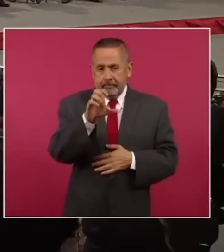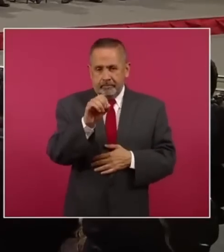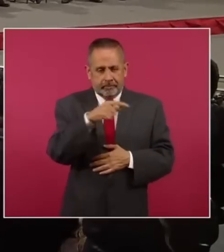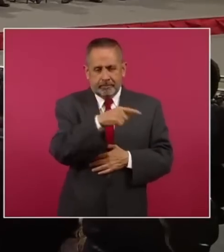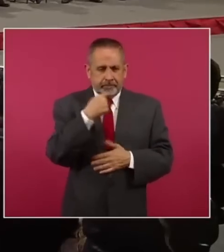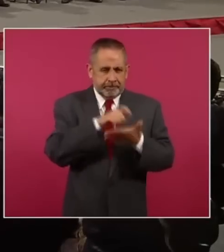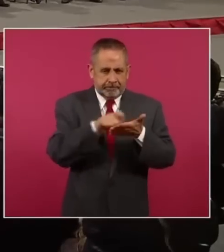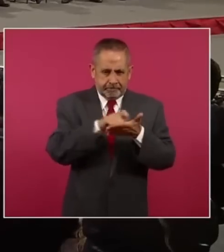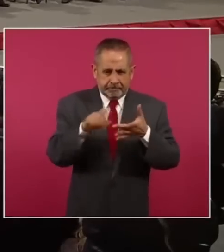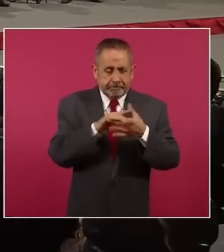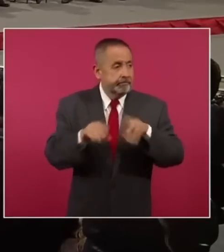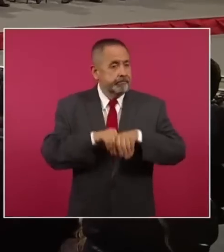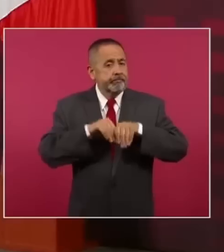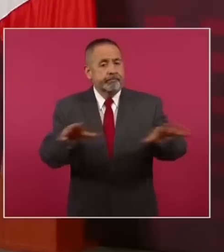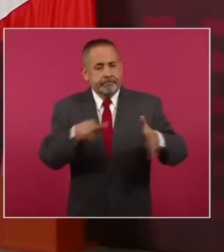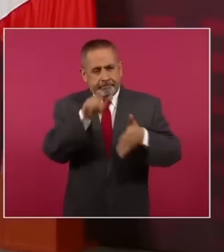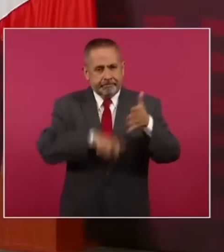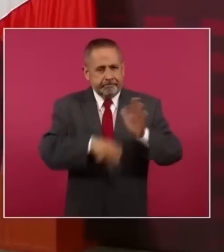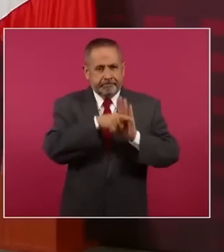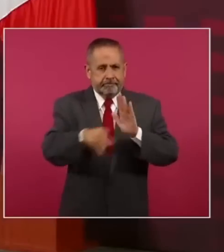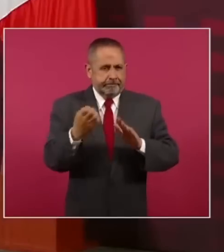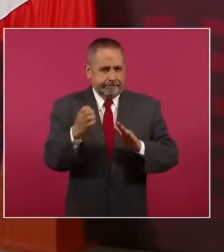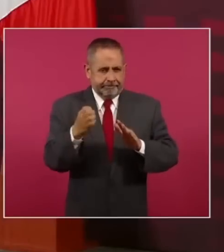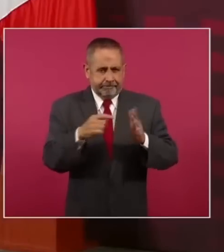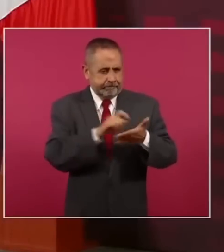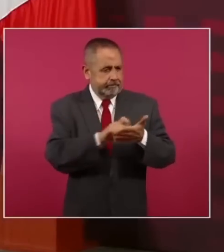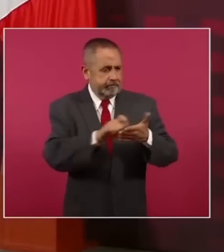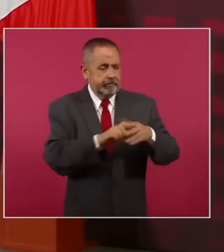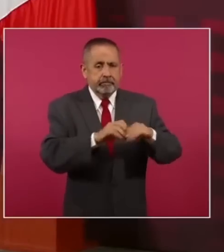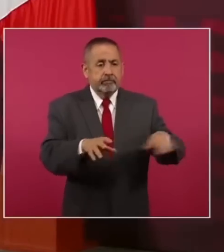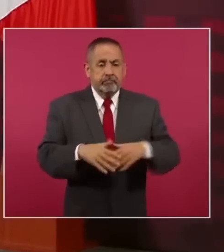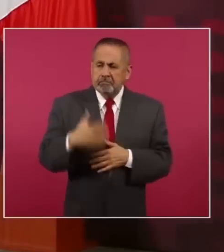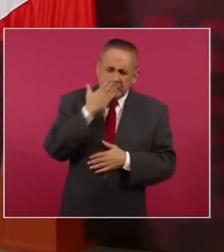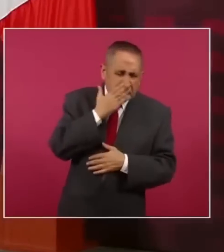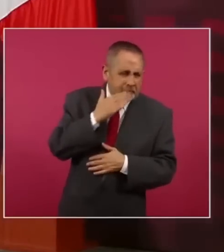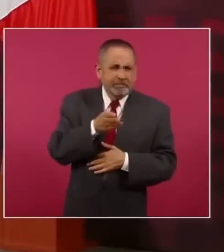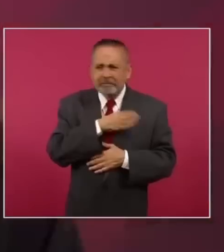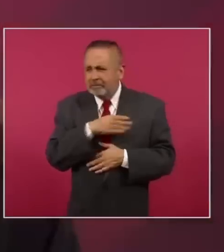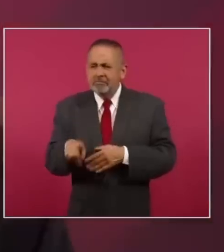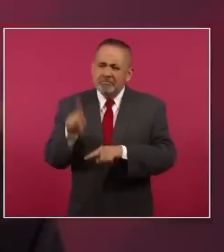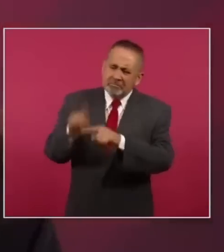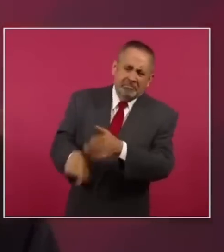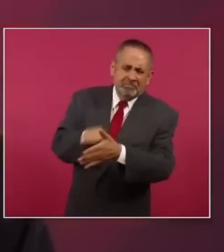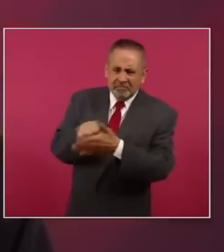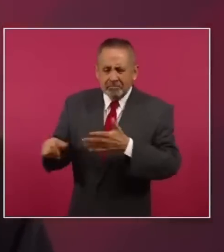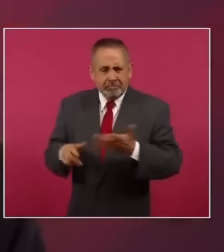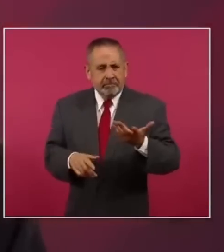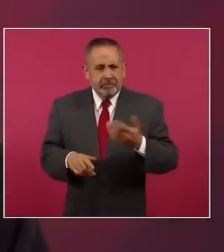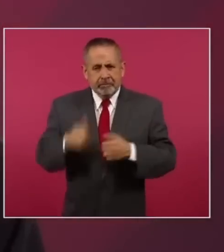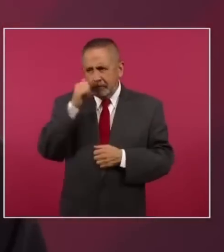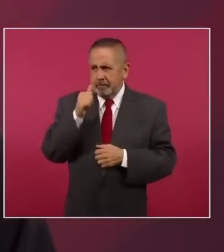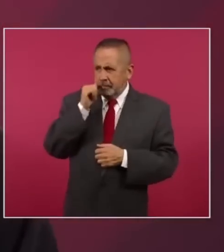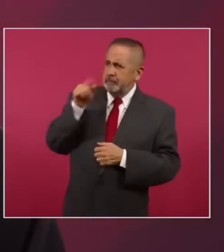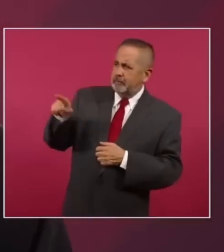escribió en su columna para Excelsior: hay que festejarlo, A menudo nos concentramos en la impudicia de un